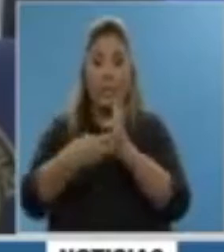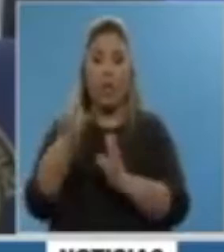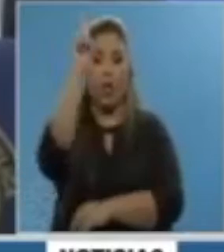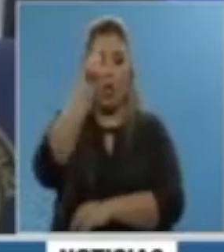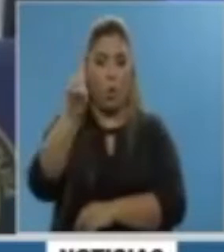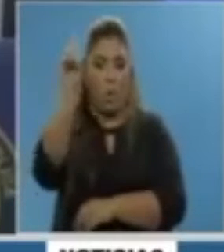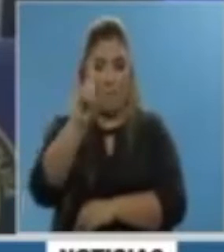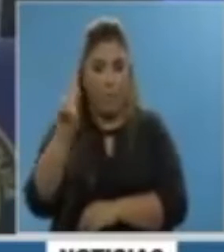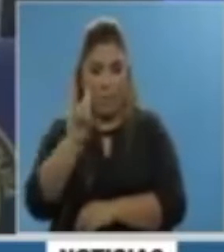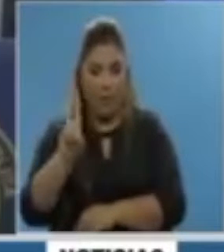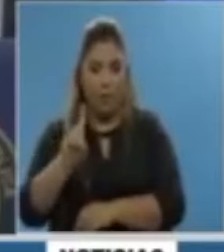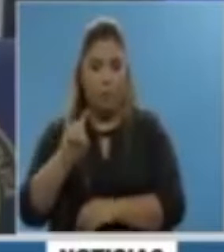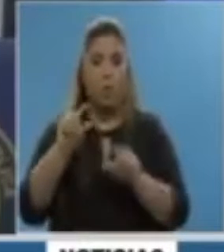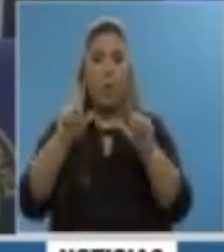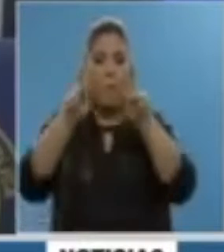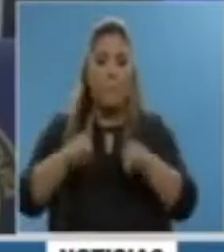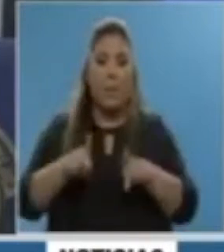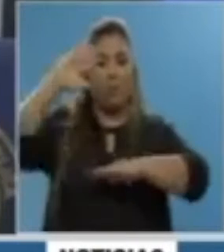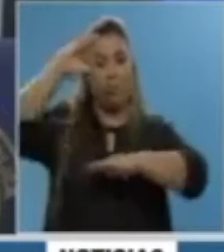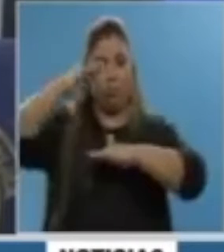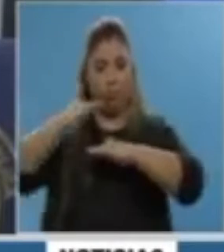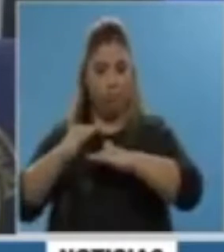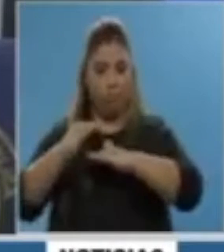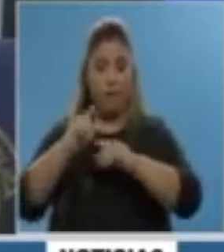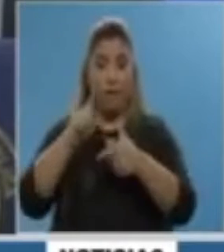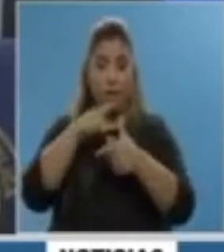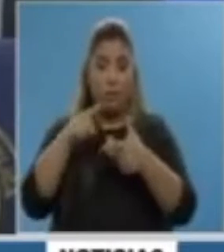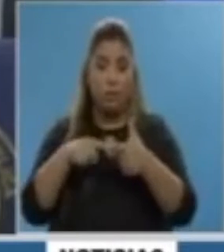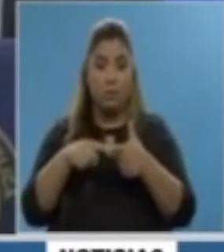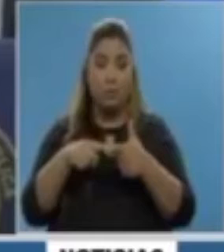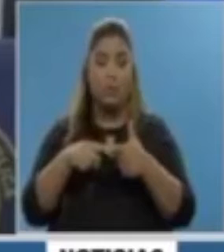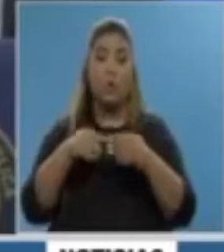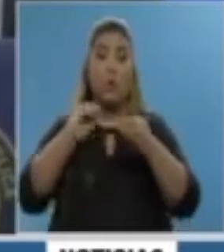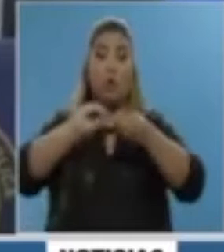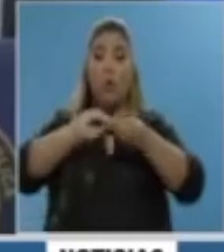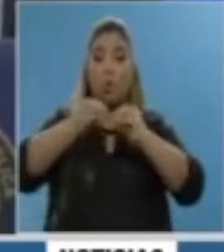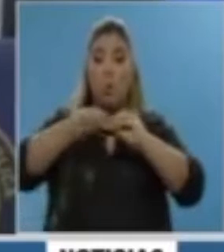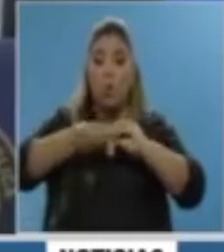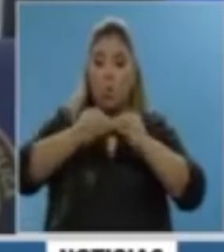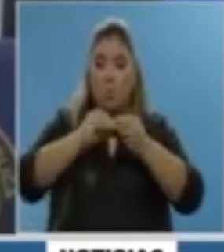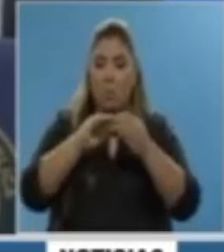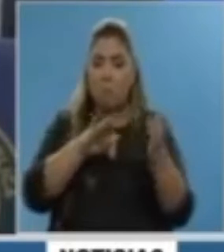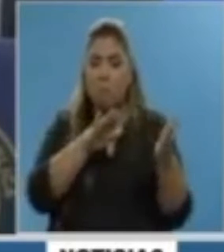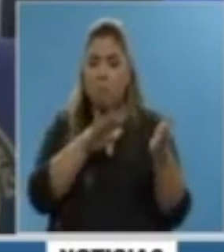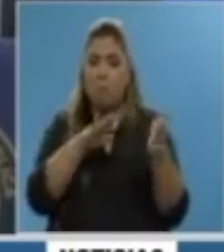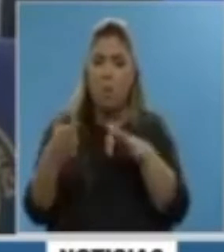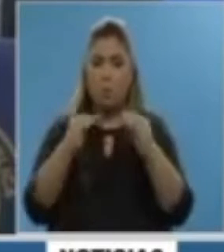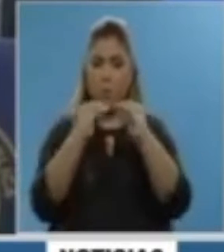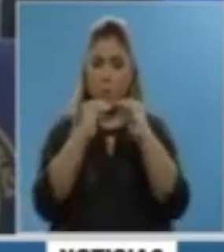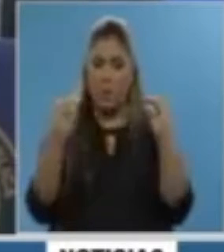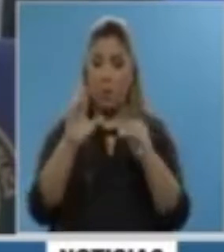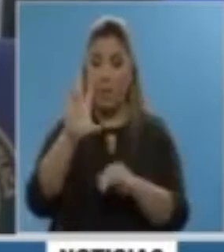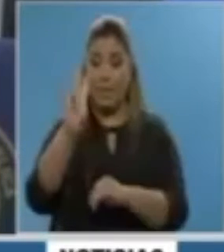donde la demanda disminuye. Y el número promedio que se tiene para los